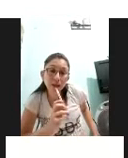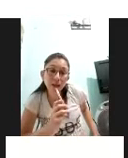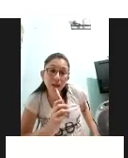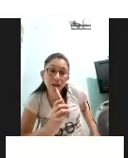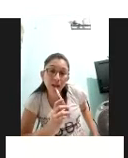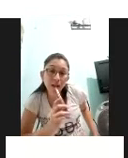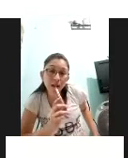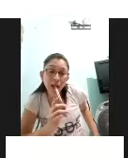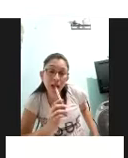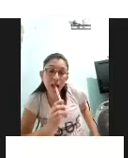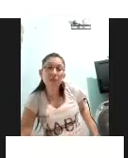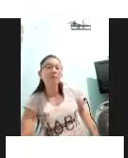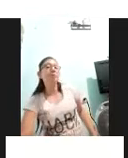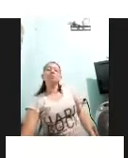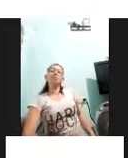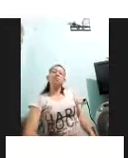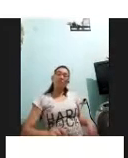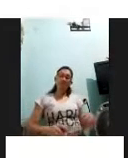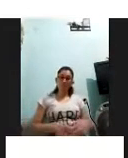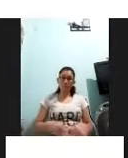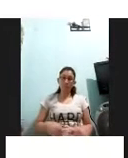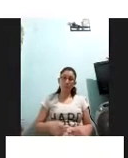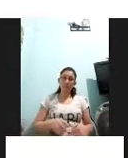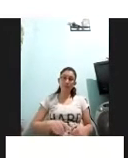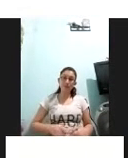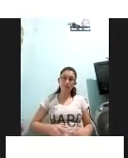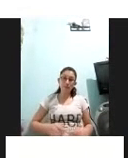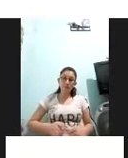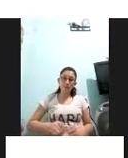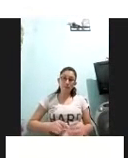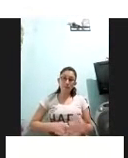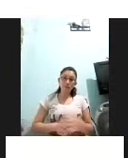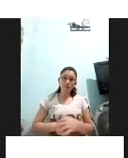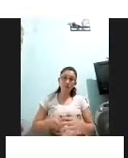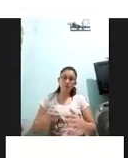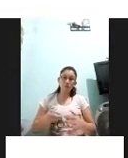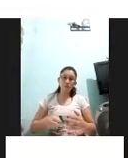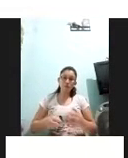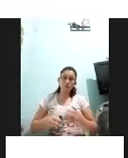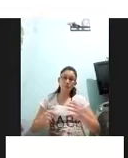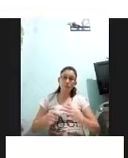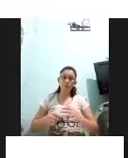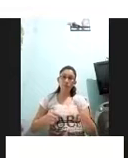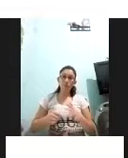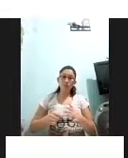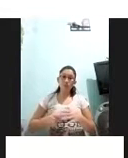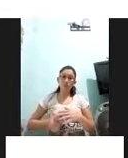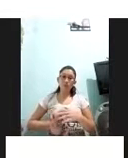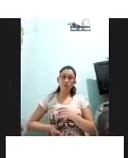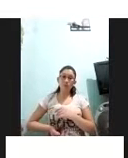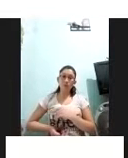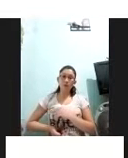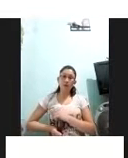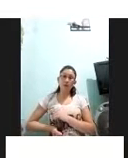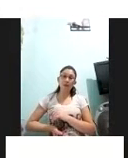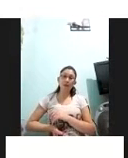Z. Z. Z. Ok. Entonces el sonido de esa Z se hace como un zumbido, ¿verdad? Z.